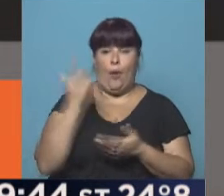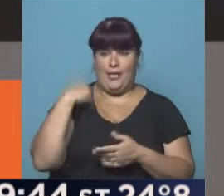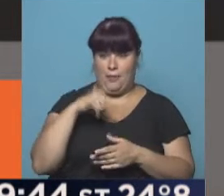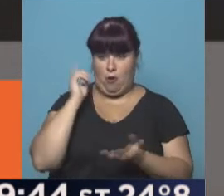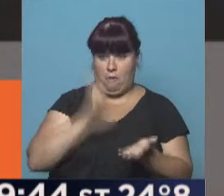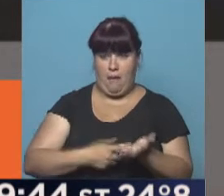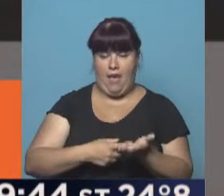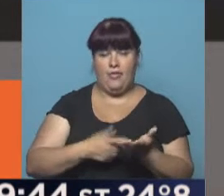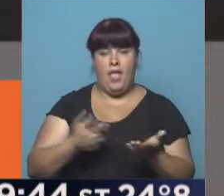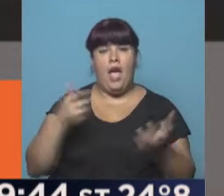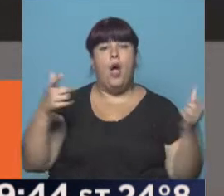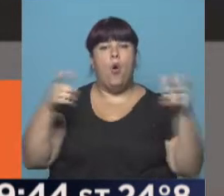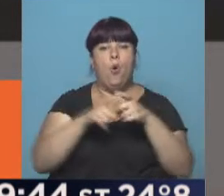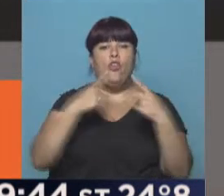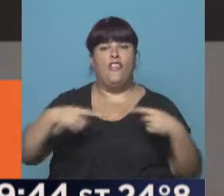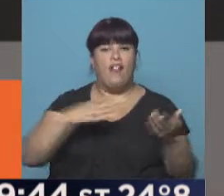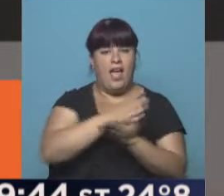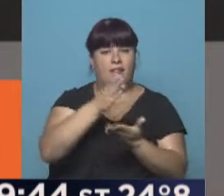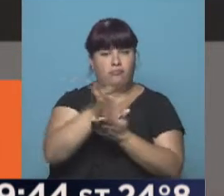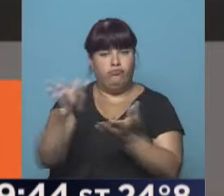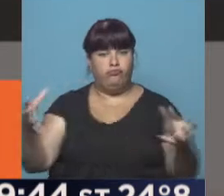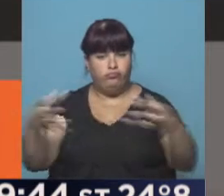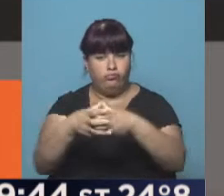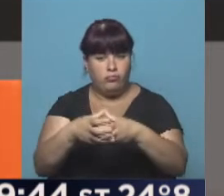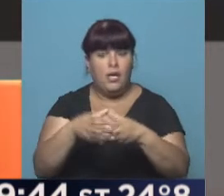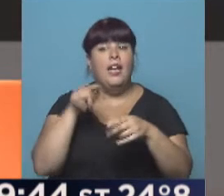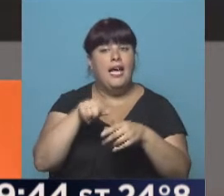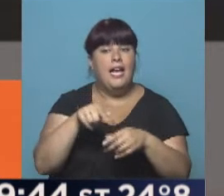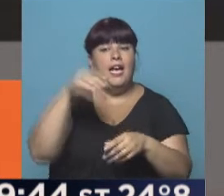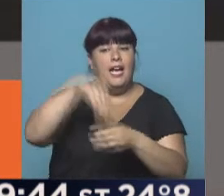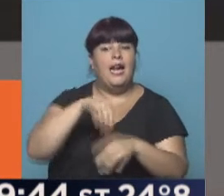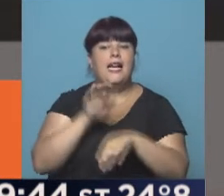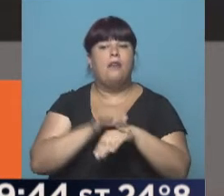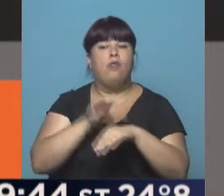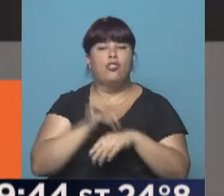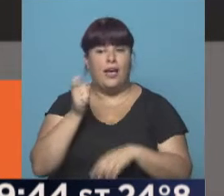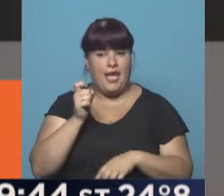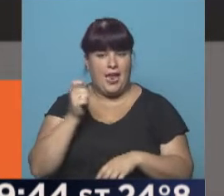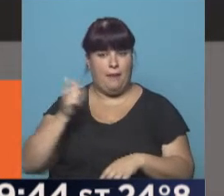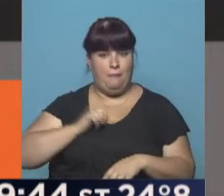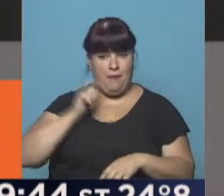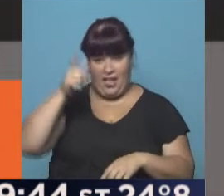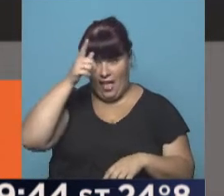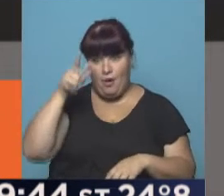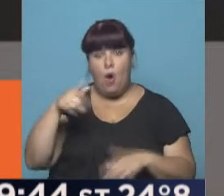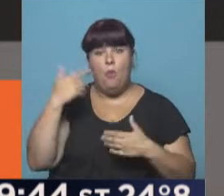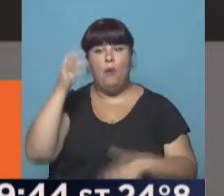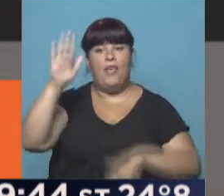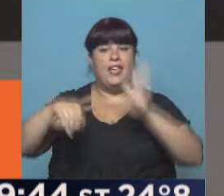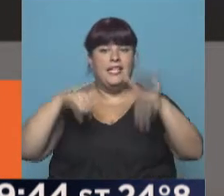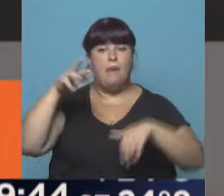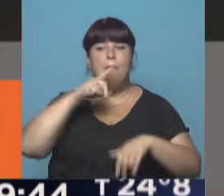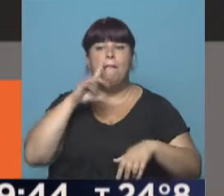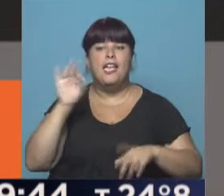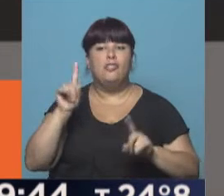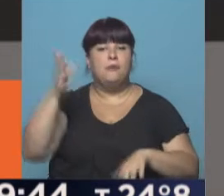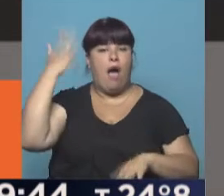disponer que es la junta interdisciplinaria dónde va a estar a cargo fundamentalmente de gendarmería quien puede convocar a los peritos que